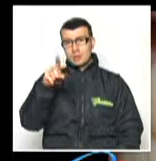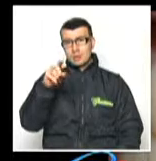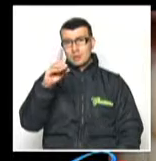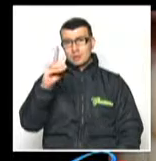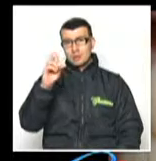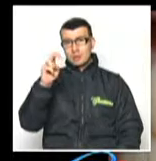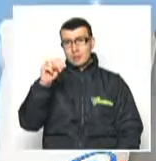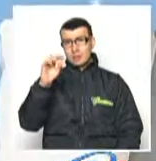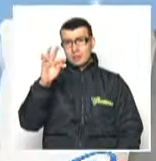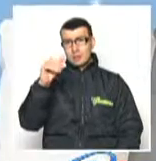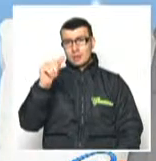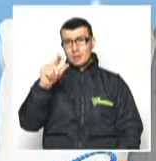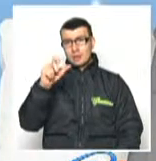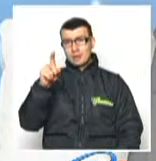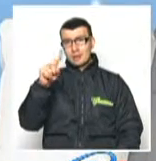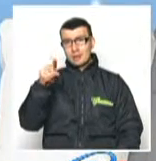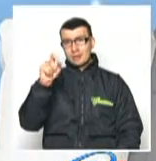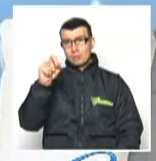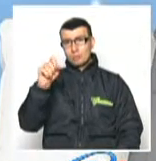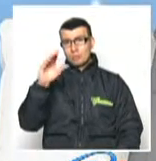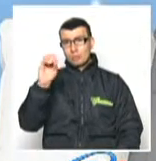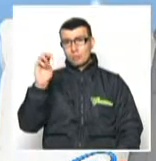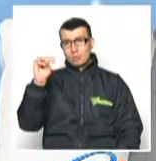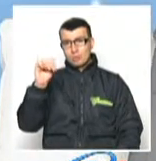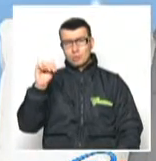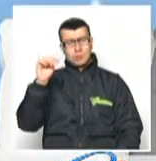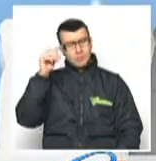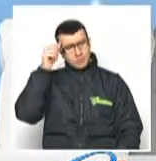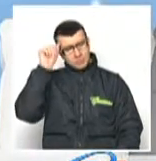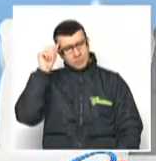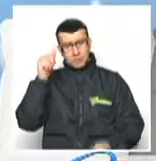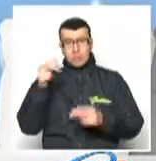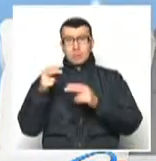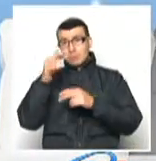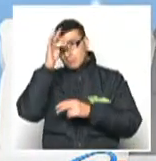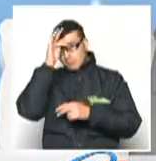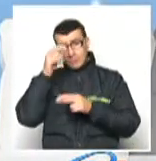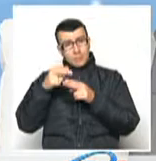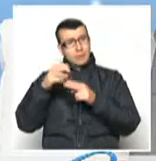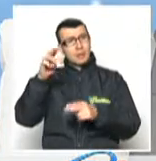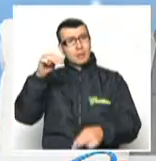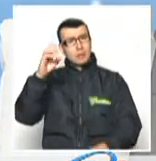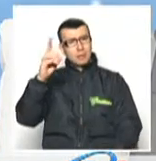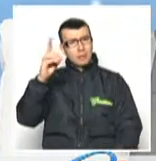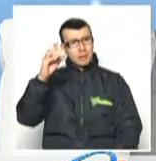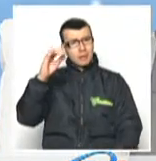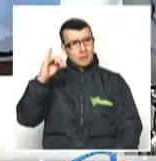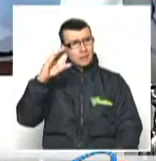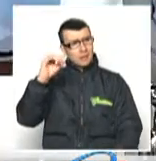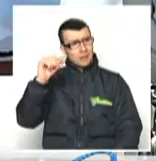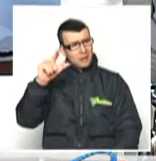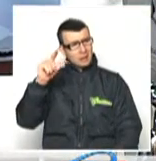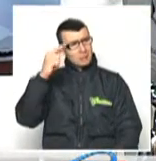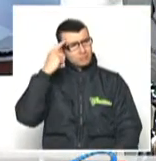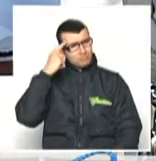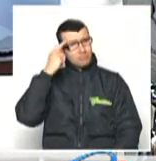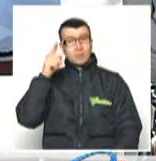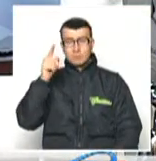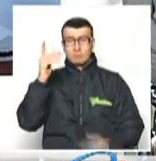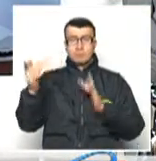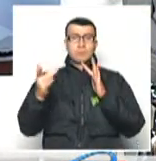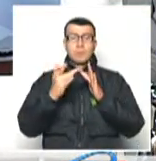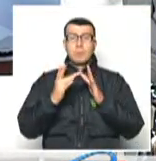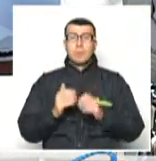la clínica nueva allá de Medellín, Medical creo que se llama la clínica, y allá lo pueden contactar. Bueno, vamos a ir a este